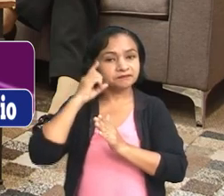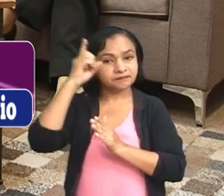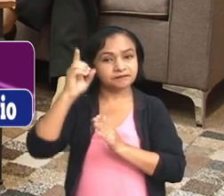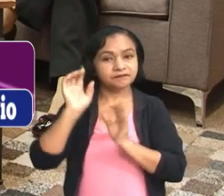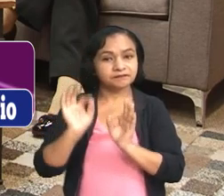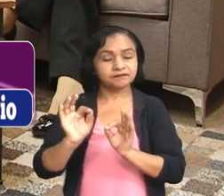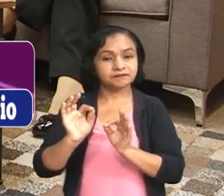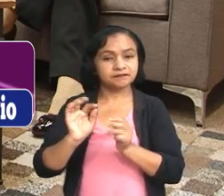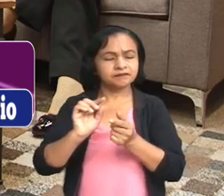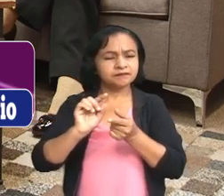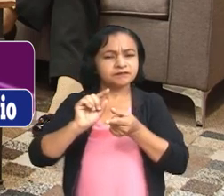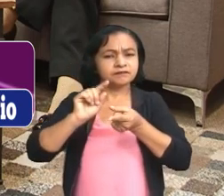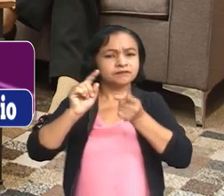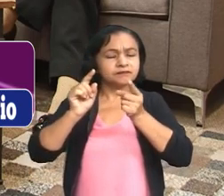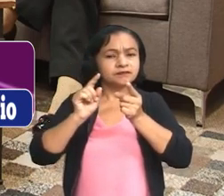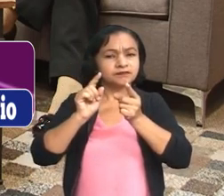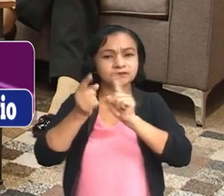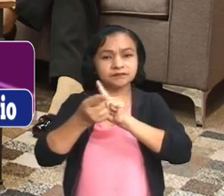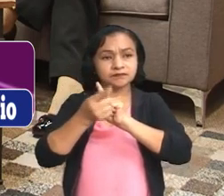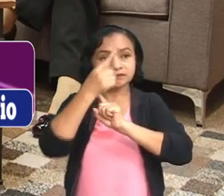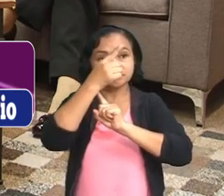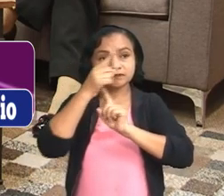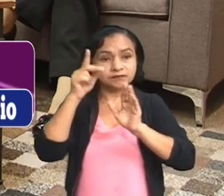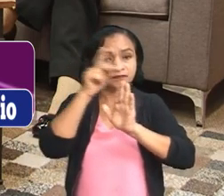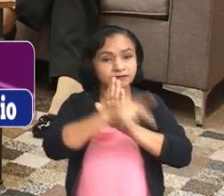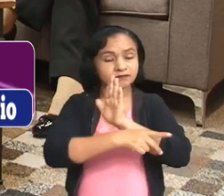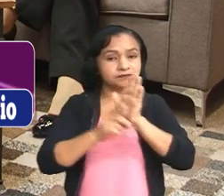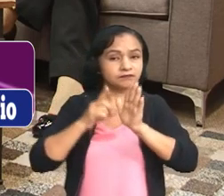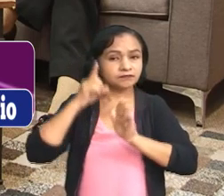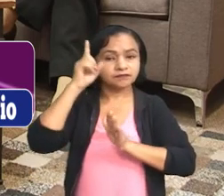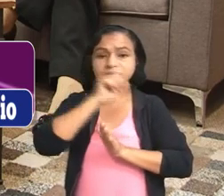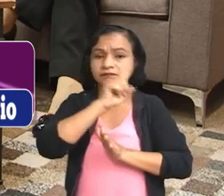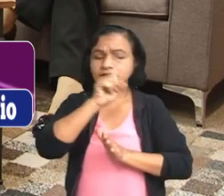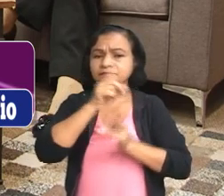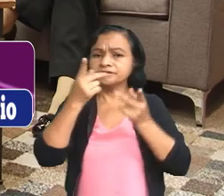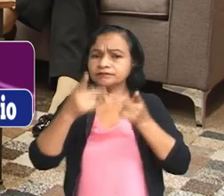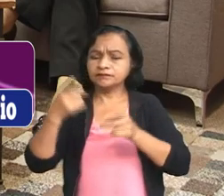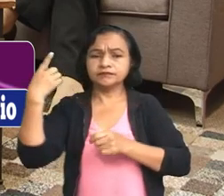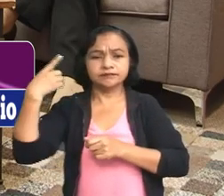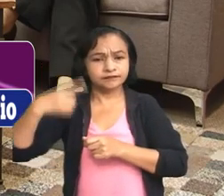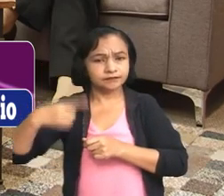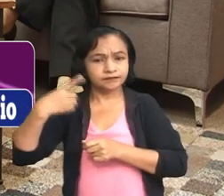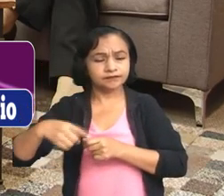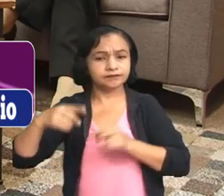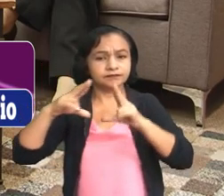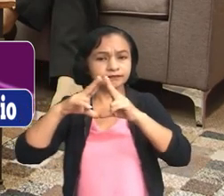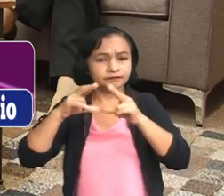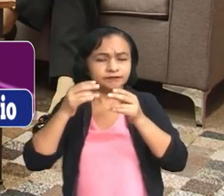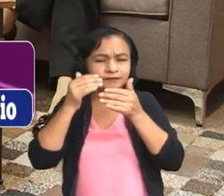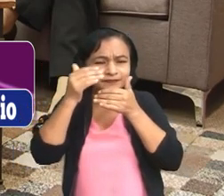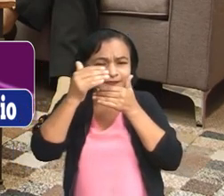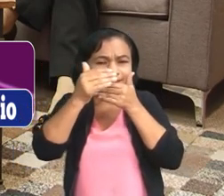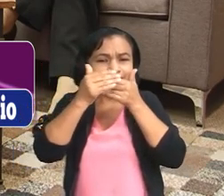para superar a los países desarrollados, pero sí con derechos nosotros aproximarnos